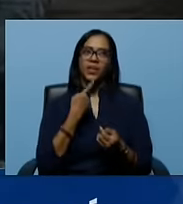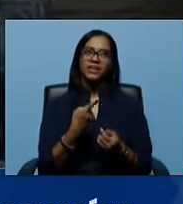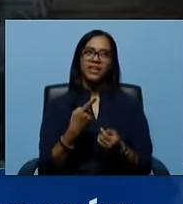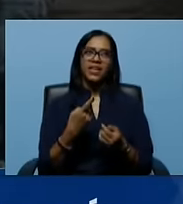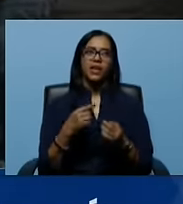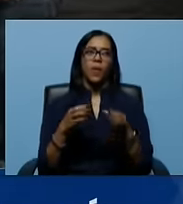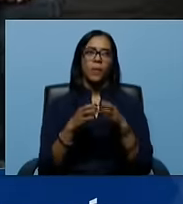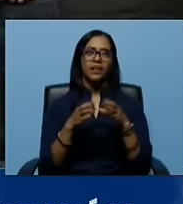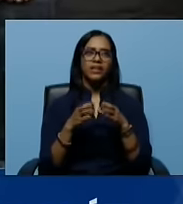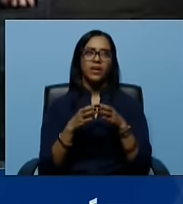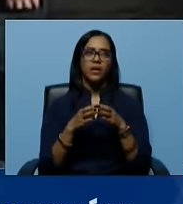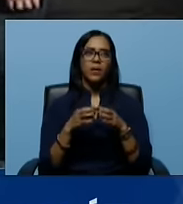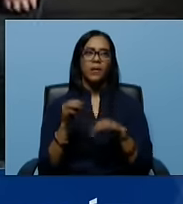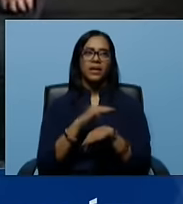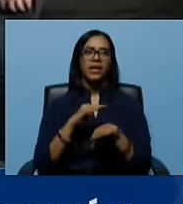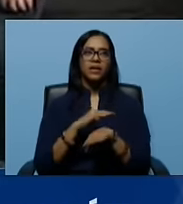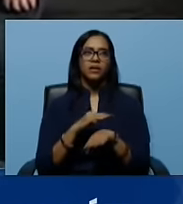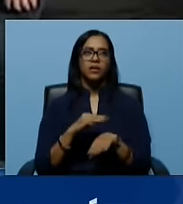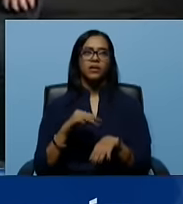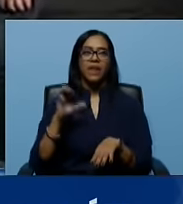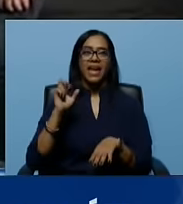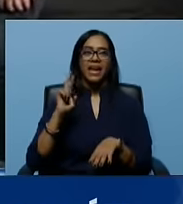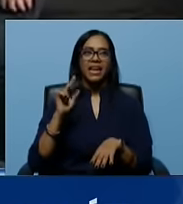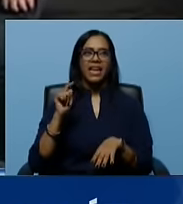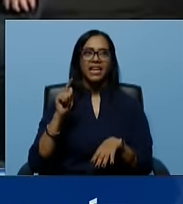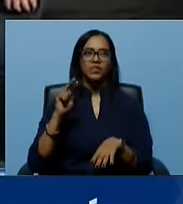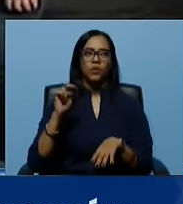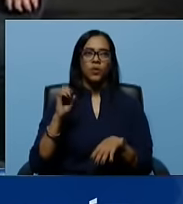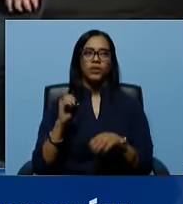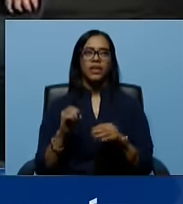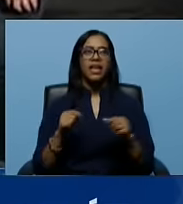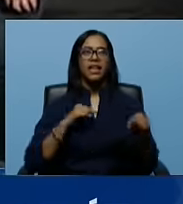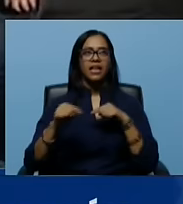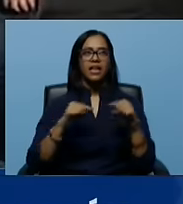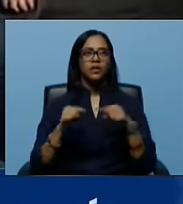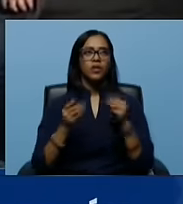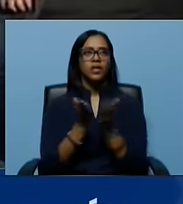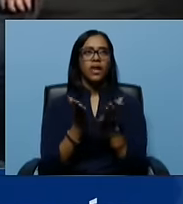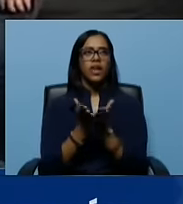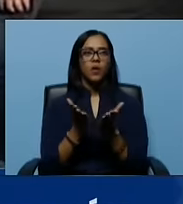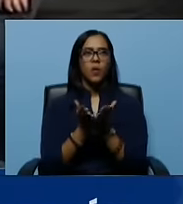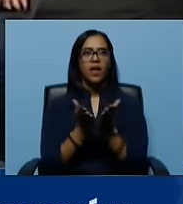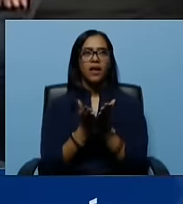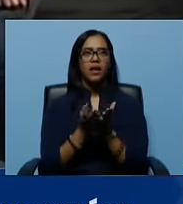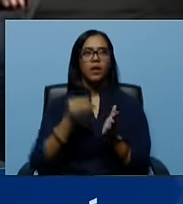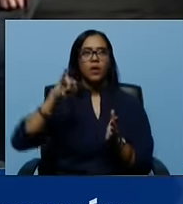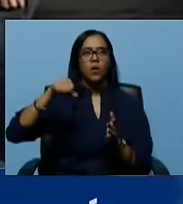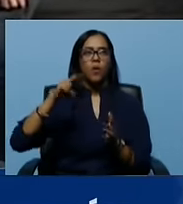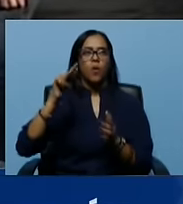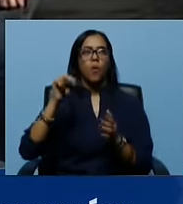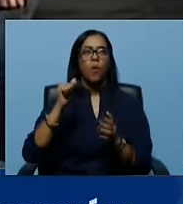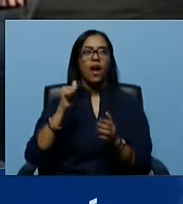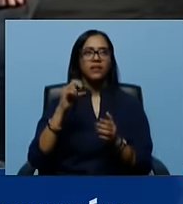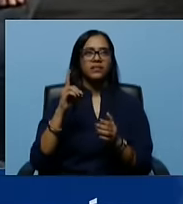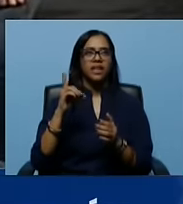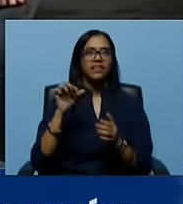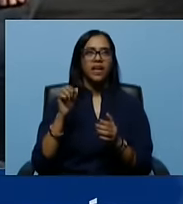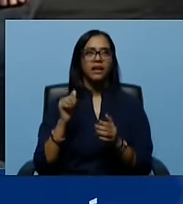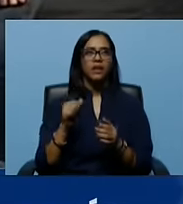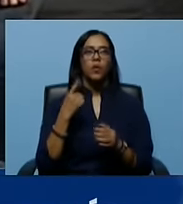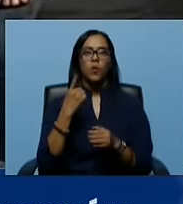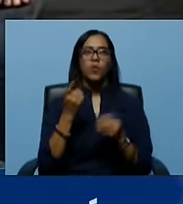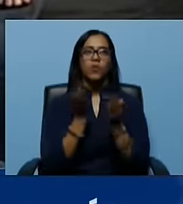compañero ministro Ernesto Villegas, el director de la Escuela Juan de Andrea, uno de